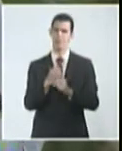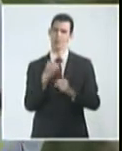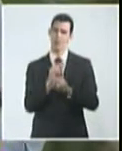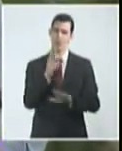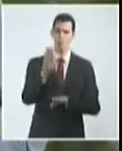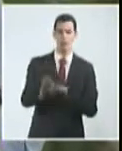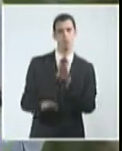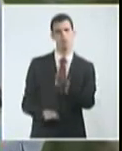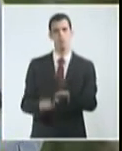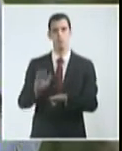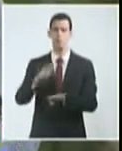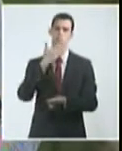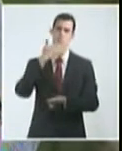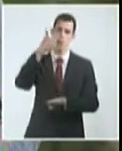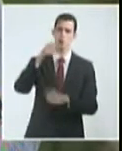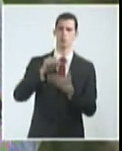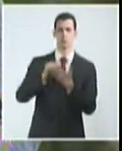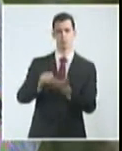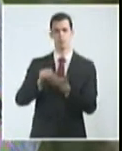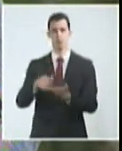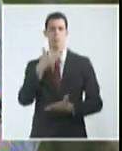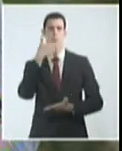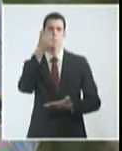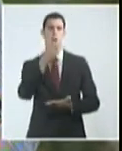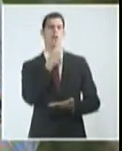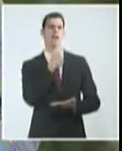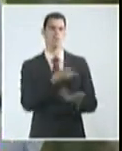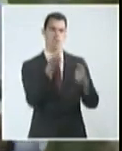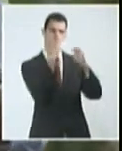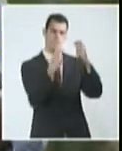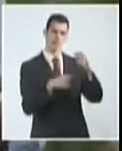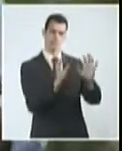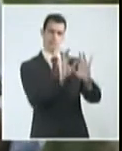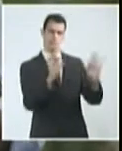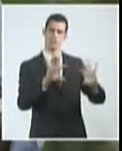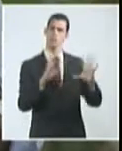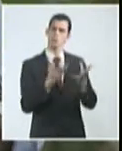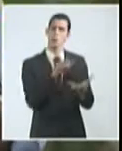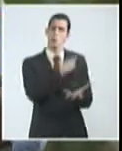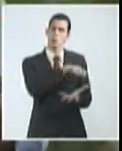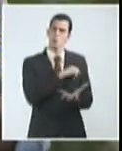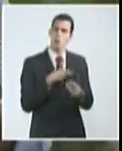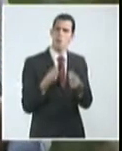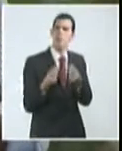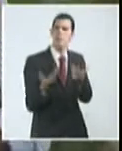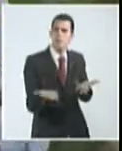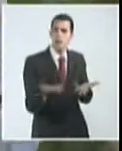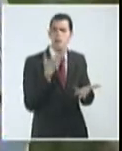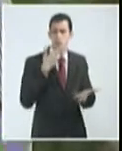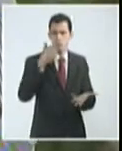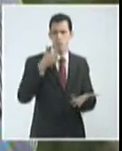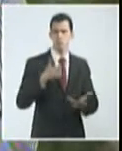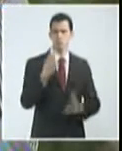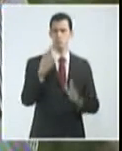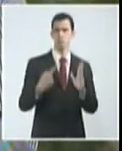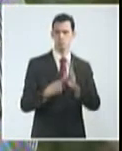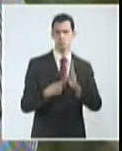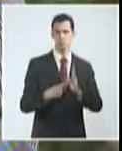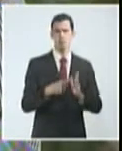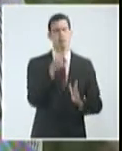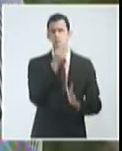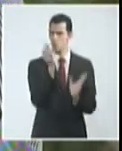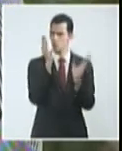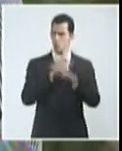de servicios, en la oferta de bienes a nuestra población. Pero en esta recuperación económica, indudablemente, y es por eso que es tan